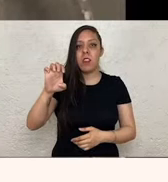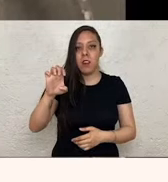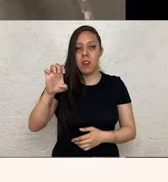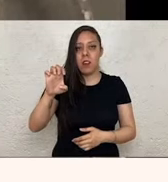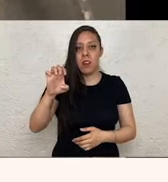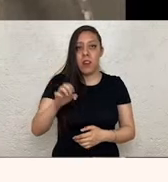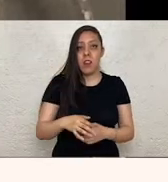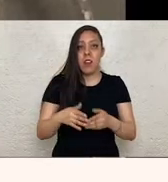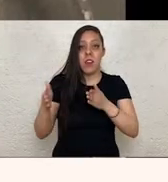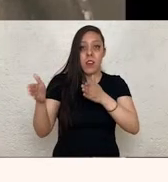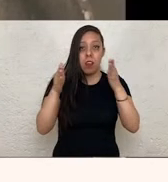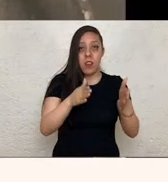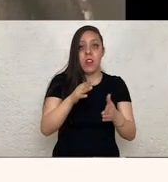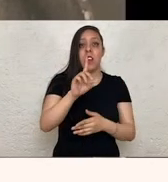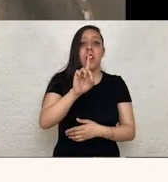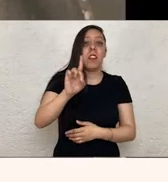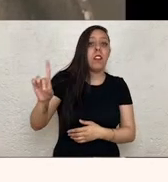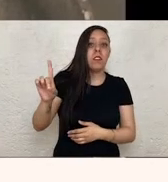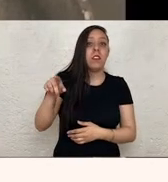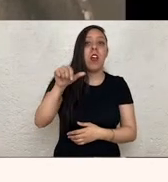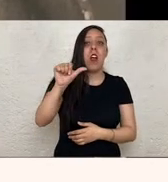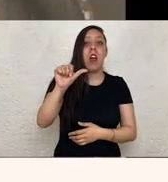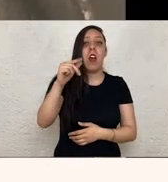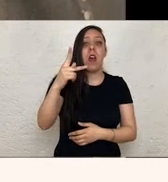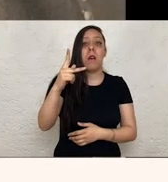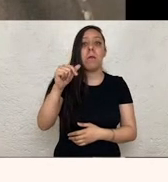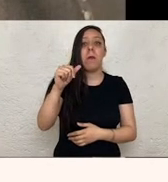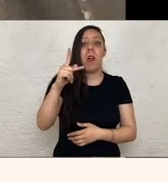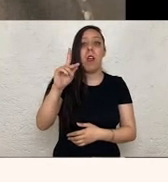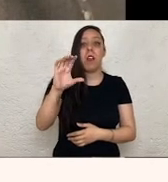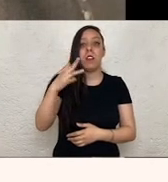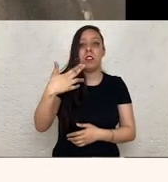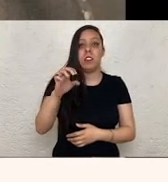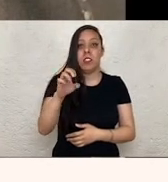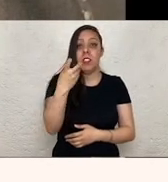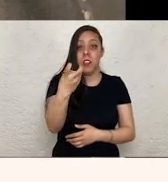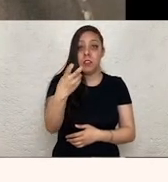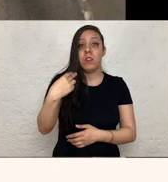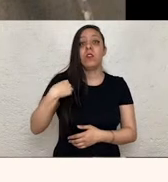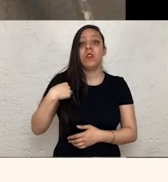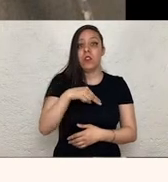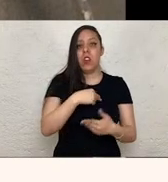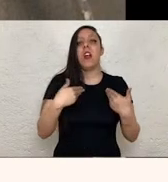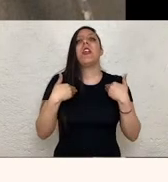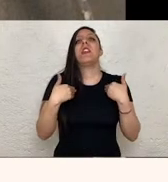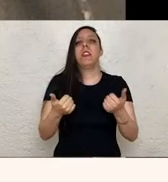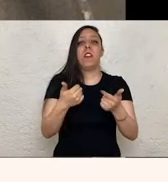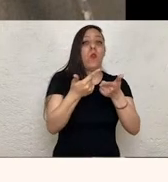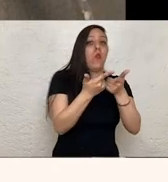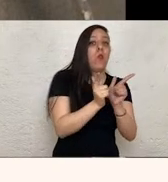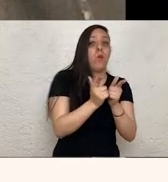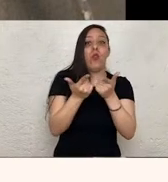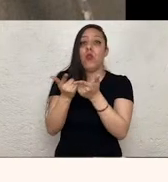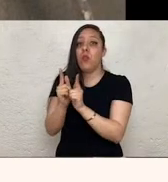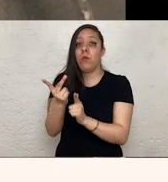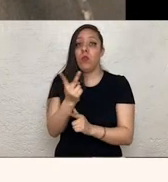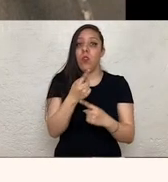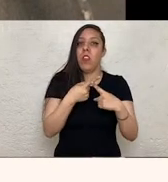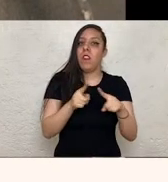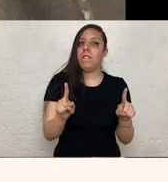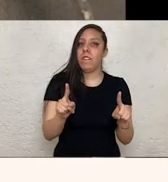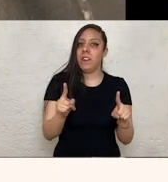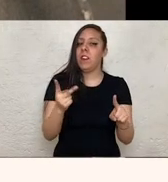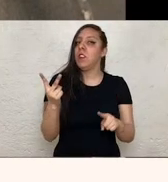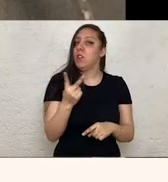tribu Apache. Bueno, yo entiendo muy bien que los tribus Apache y Cheyenne no son iguales